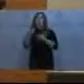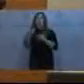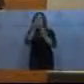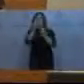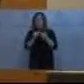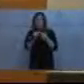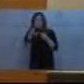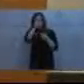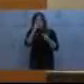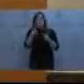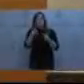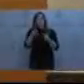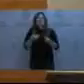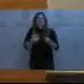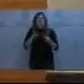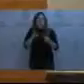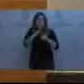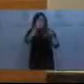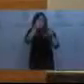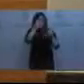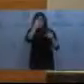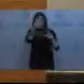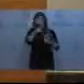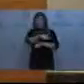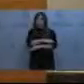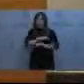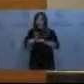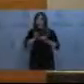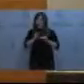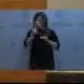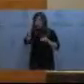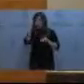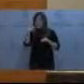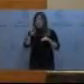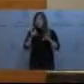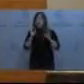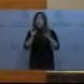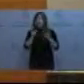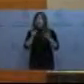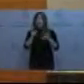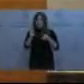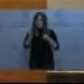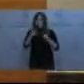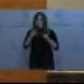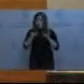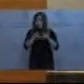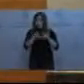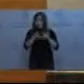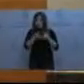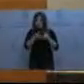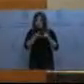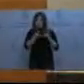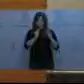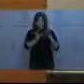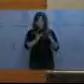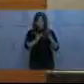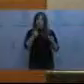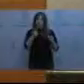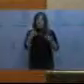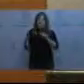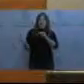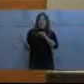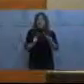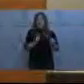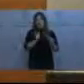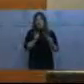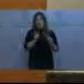muy bien y su Gobierno sabe muy bien que la disposición del Partido Popular y de su grupo parlamentario es de diálogo